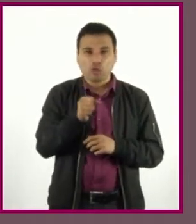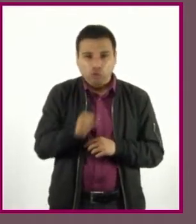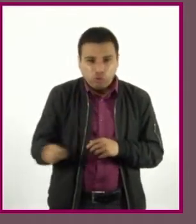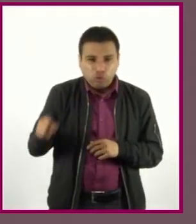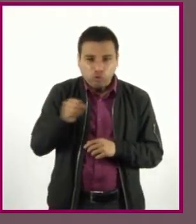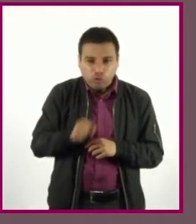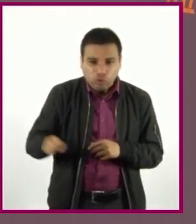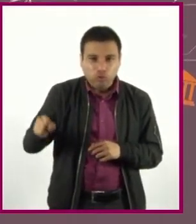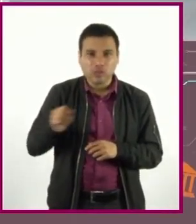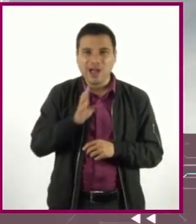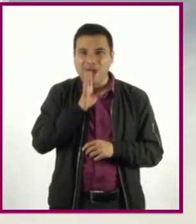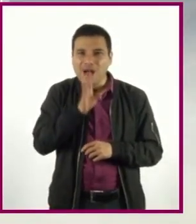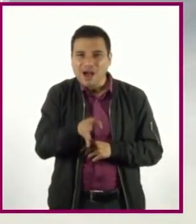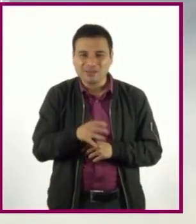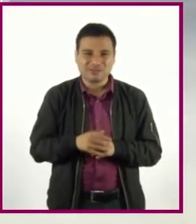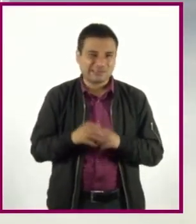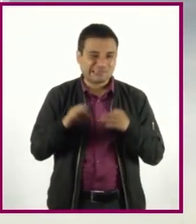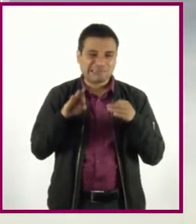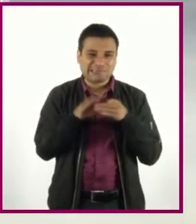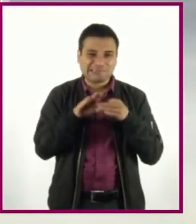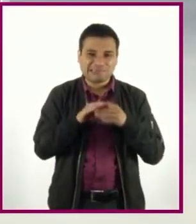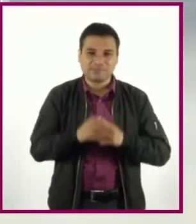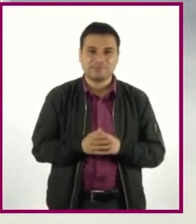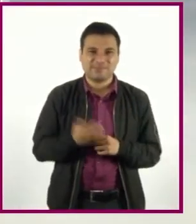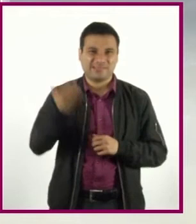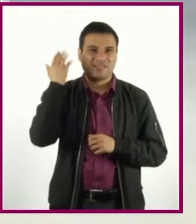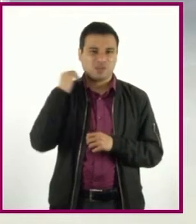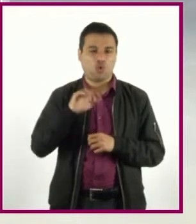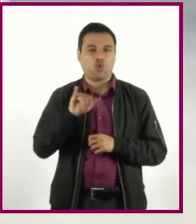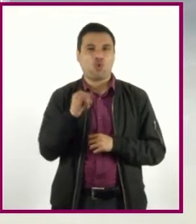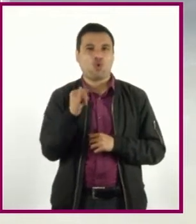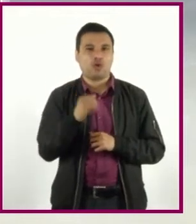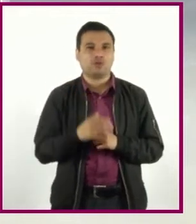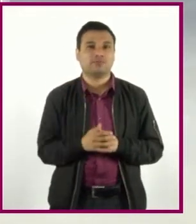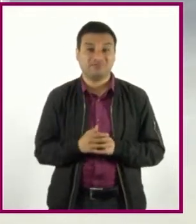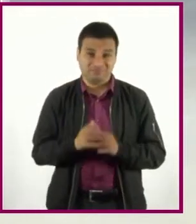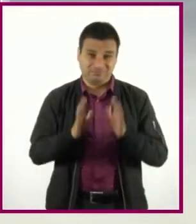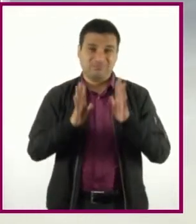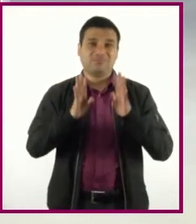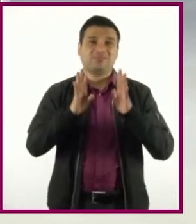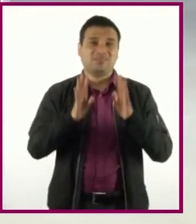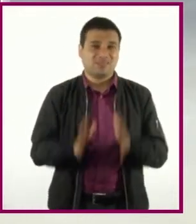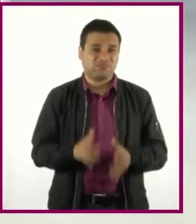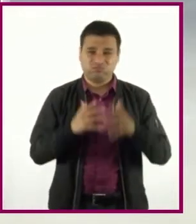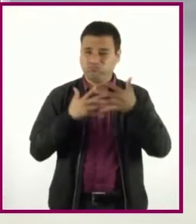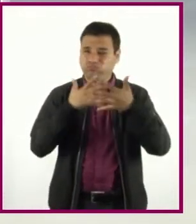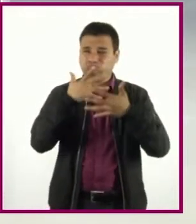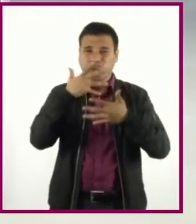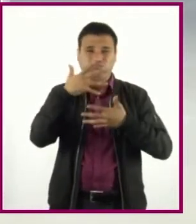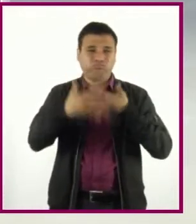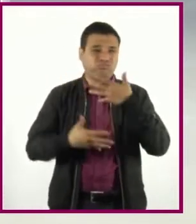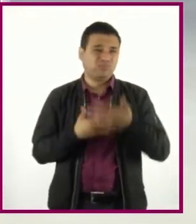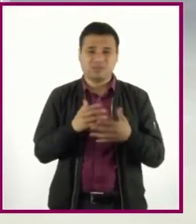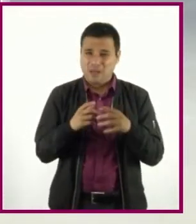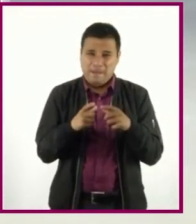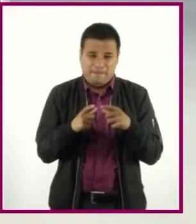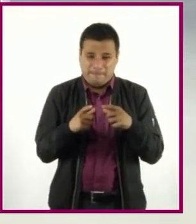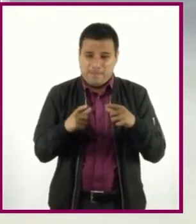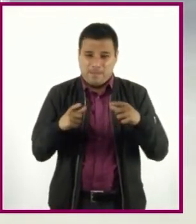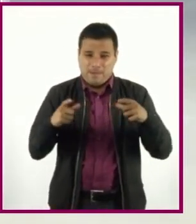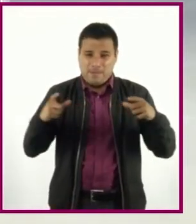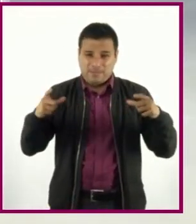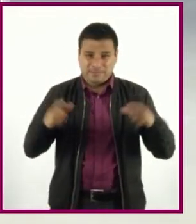vómitos, explica ella. El pasado junio se desató un aumento de la violencia y los combates en Deraa,